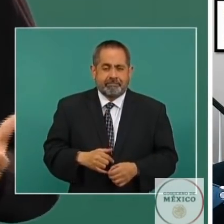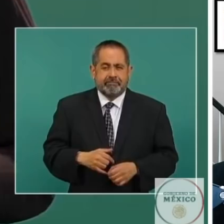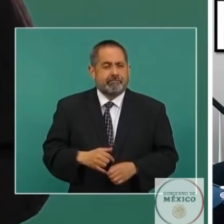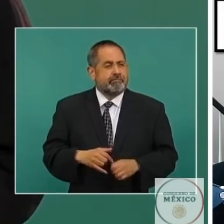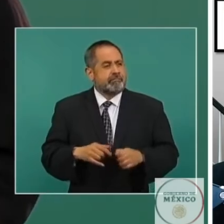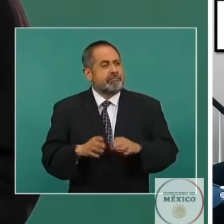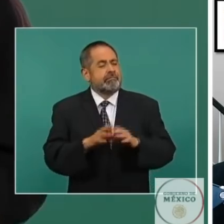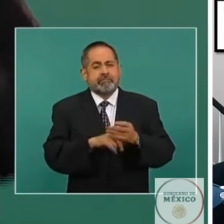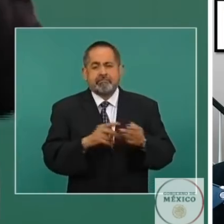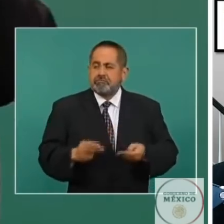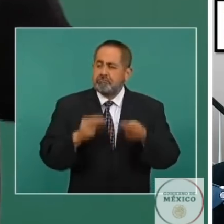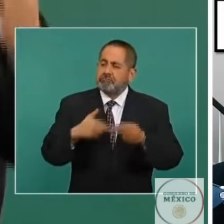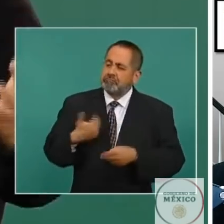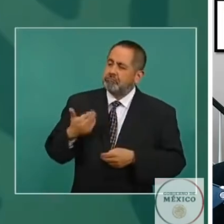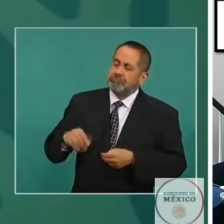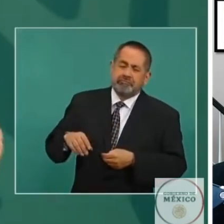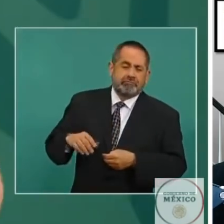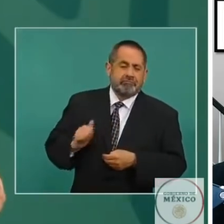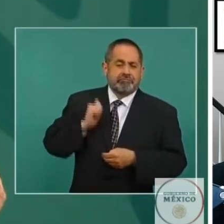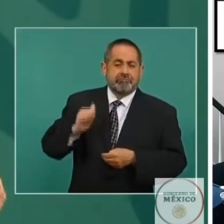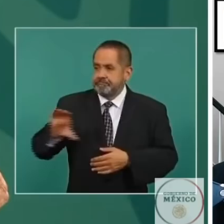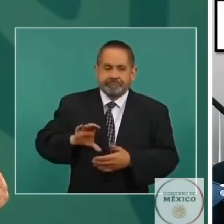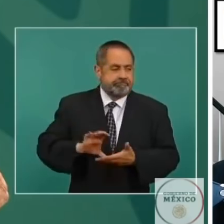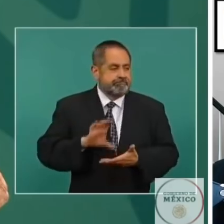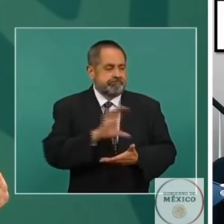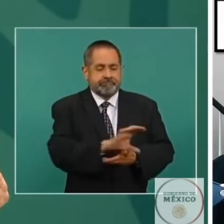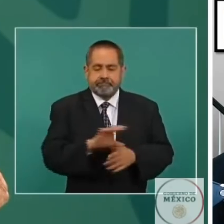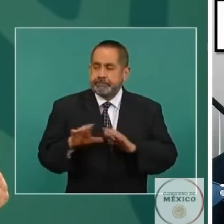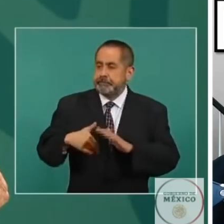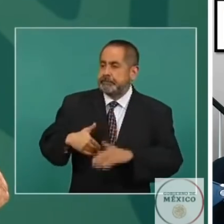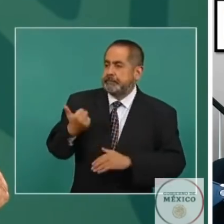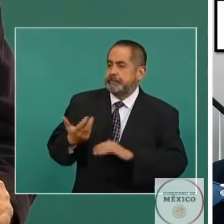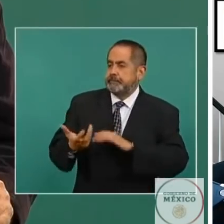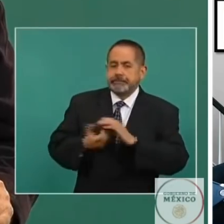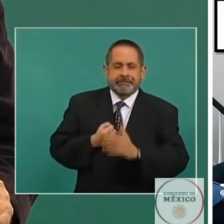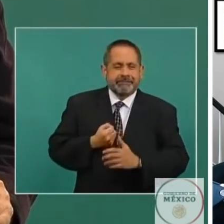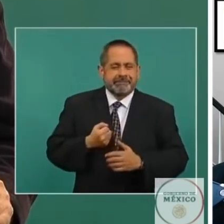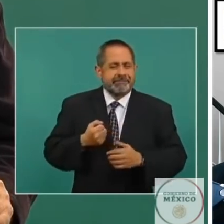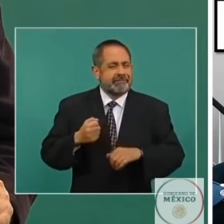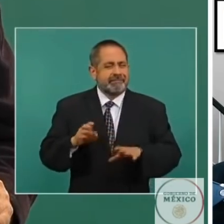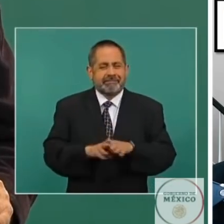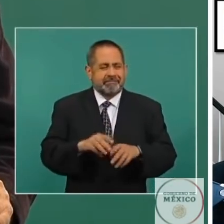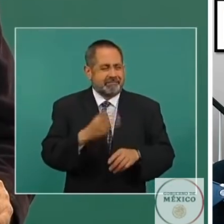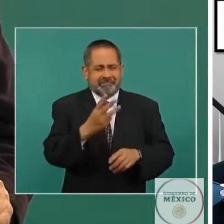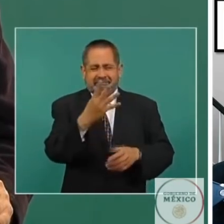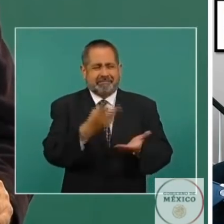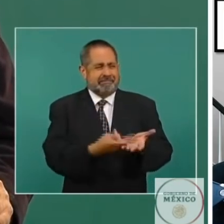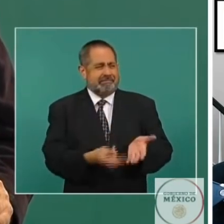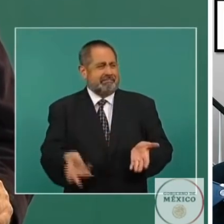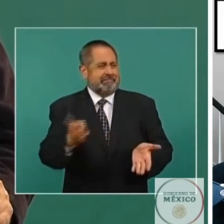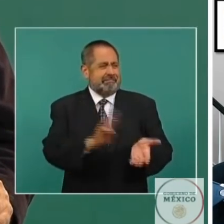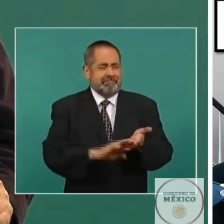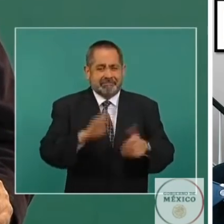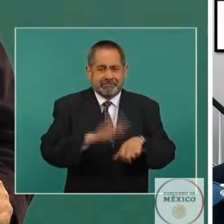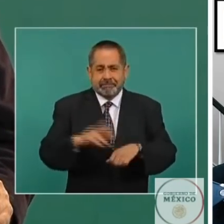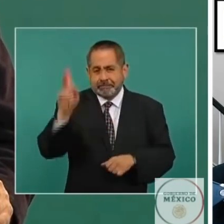grandes negocios, todo esto al amparo del poder público. Así están las cosas, amigos y amigas.